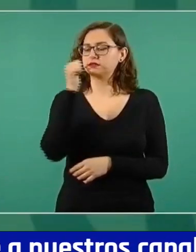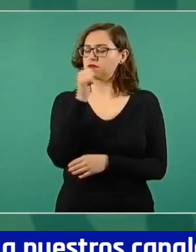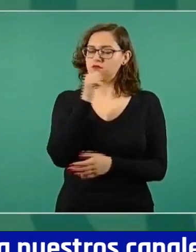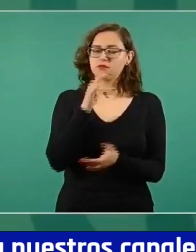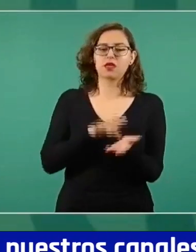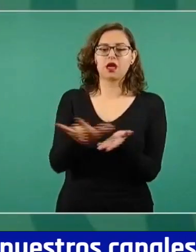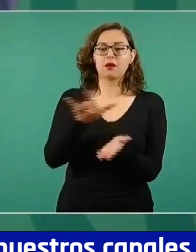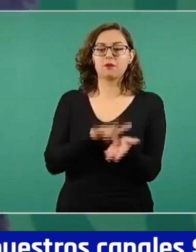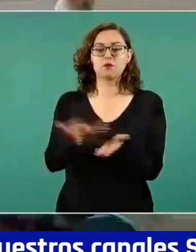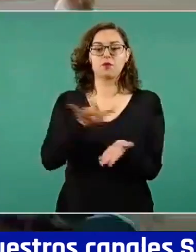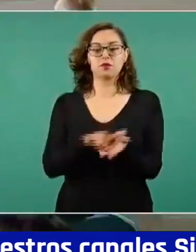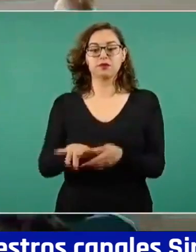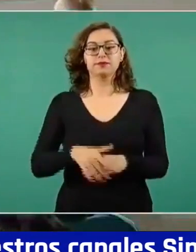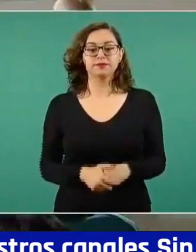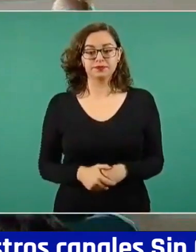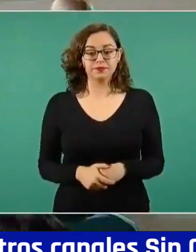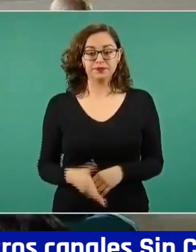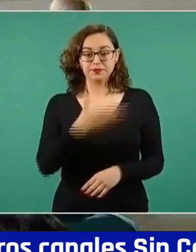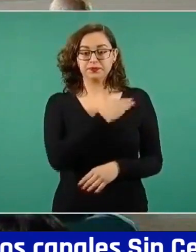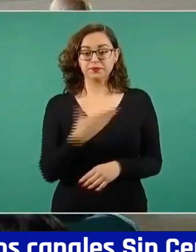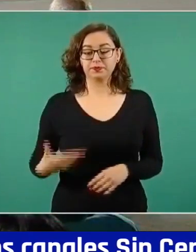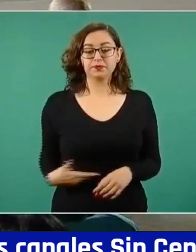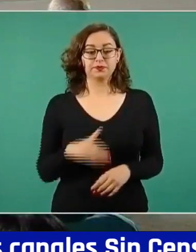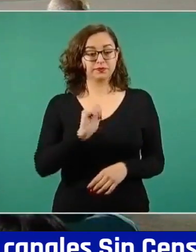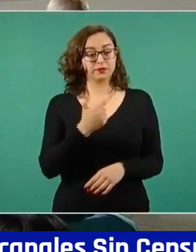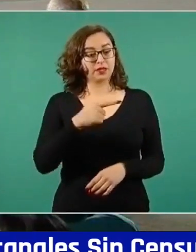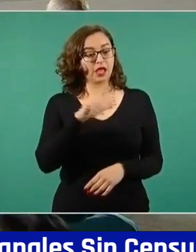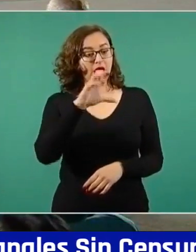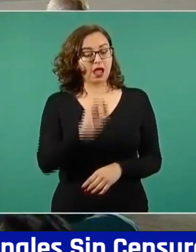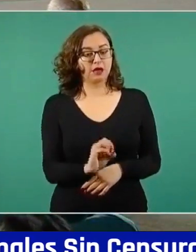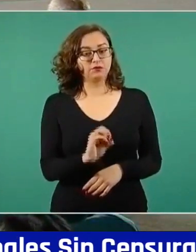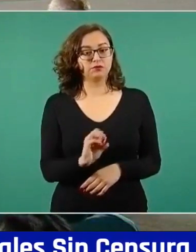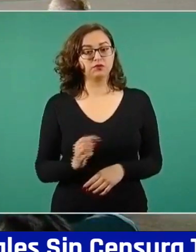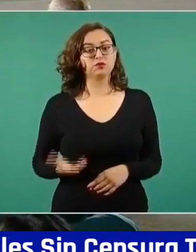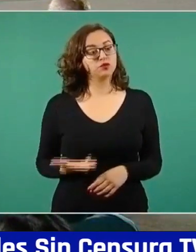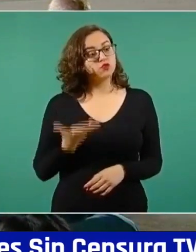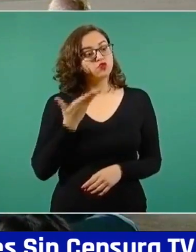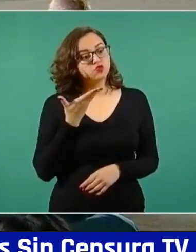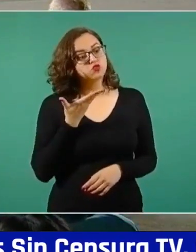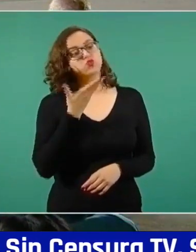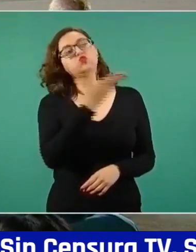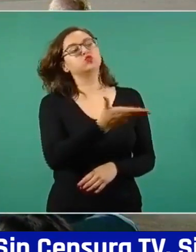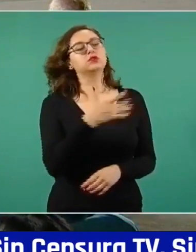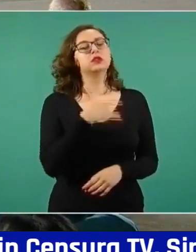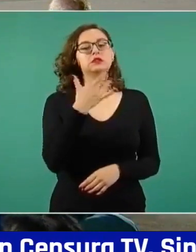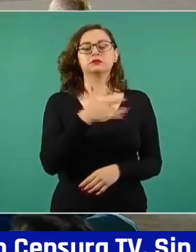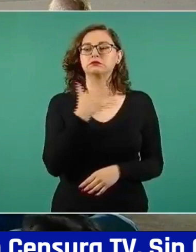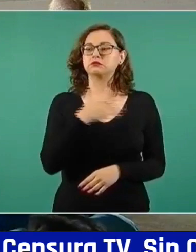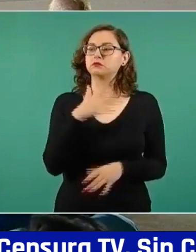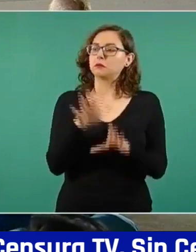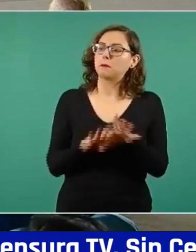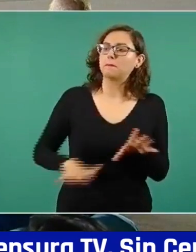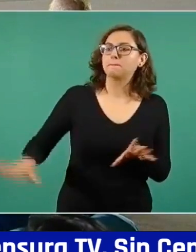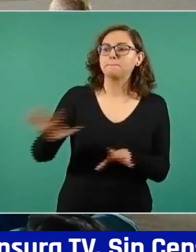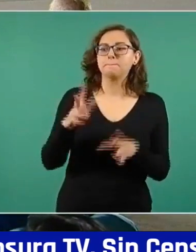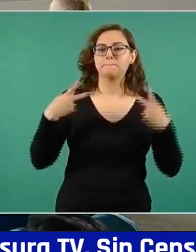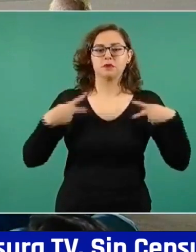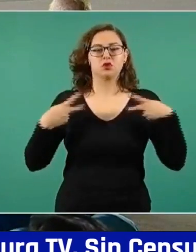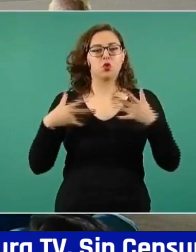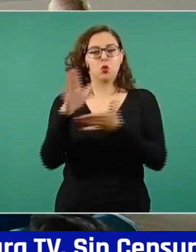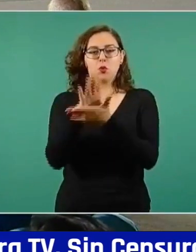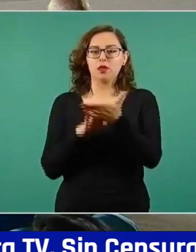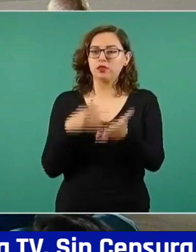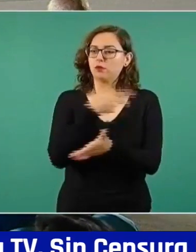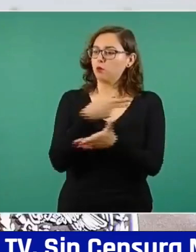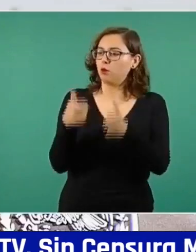Roja. Señor presidente Andrés Manuel López Obrador, su causa de apoyo a los que menos tienen es la causa de